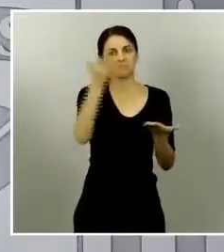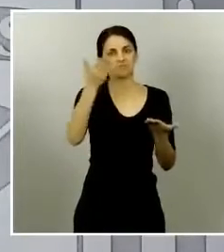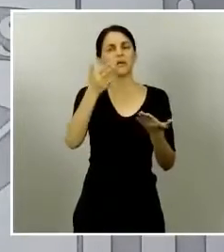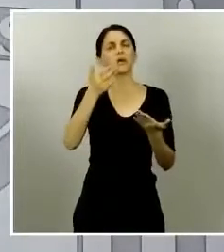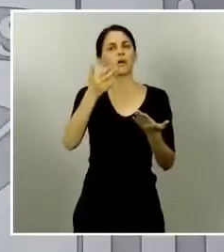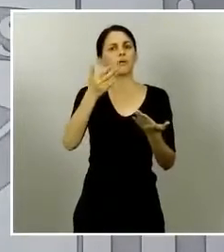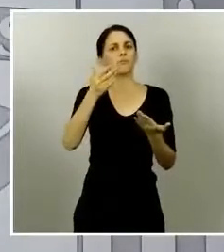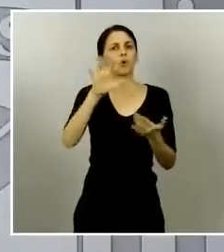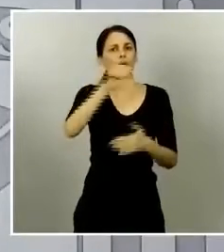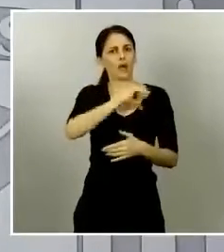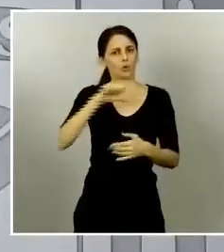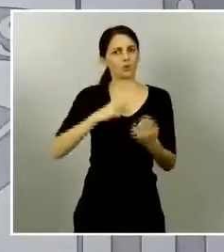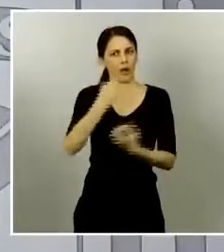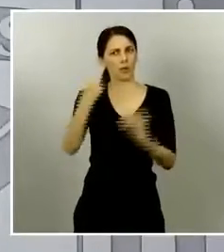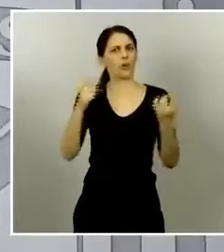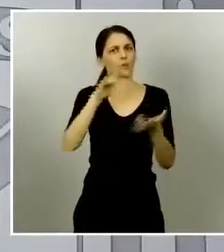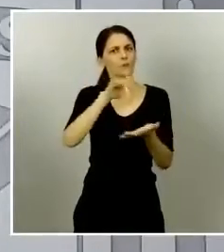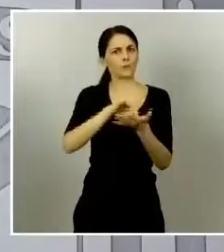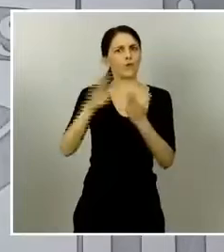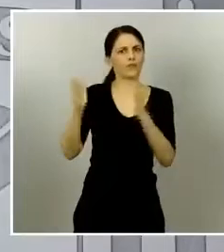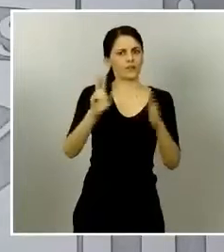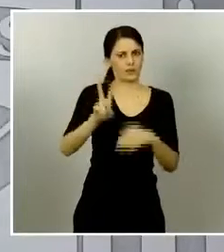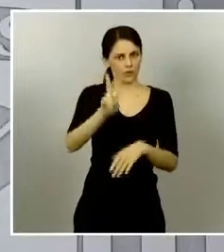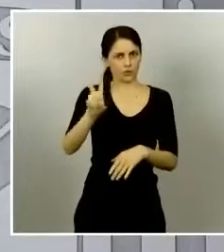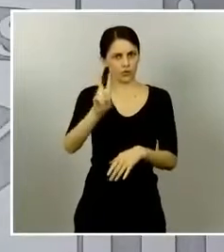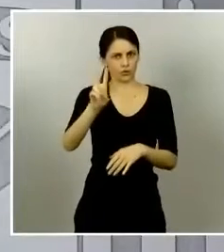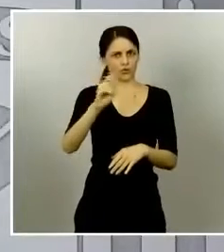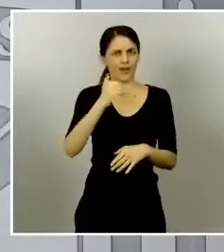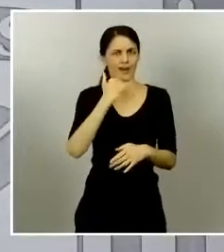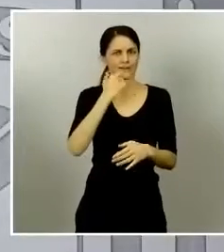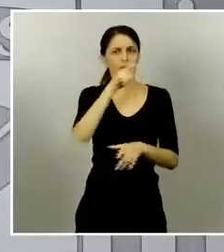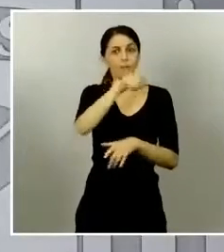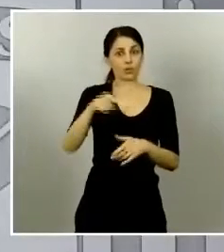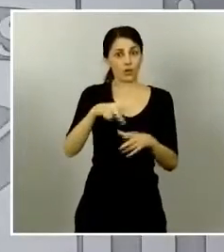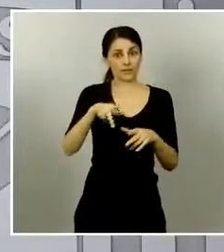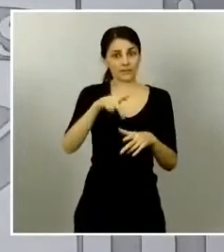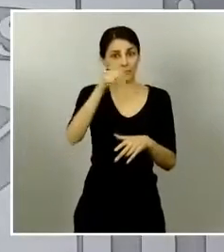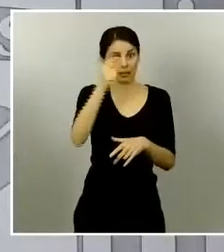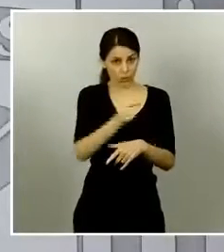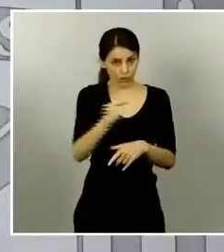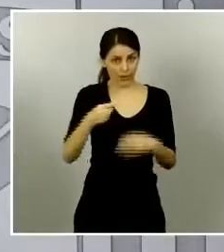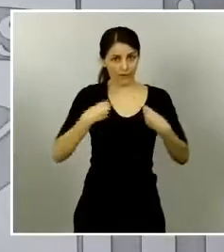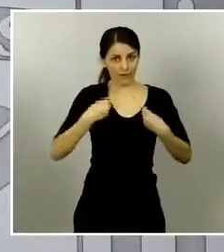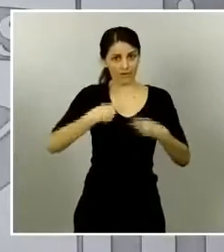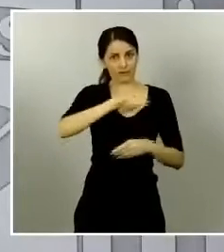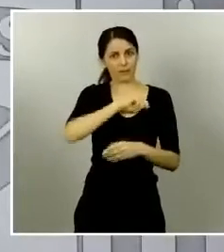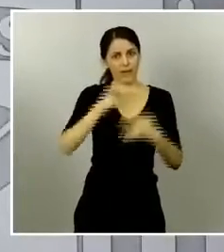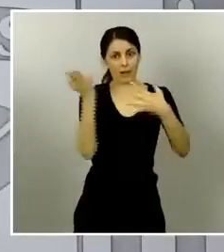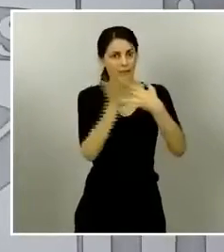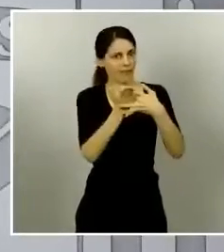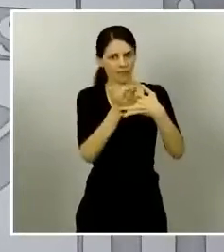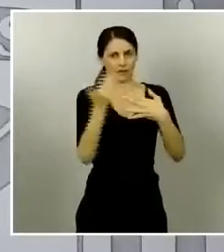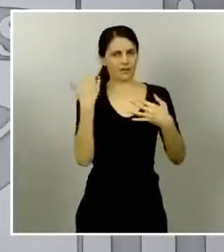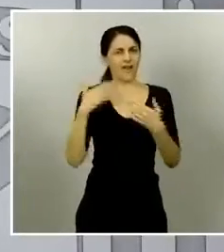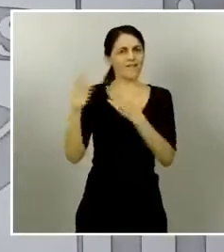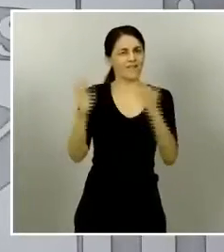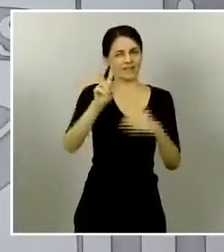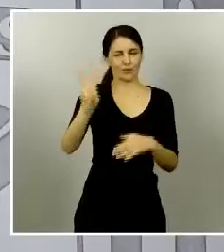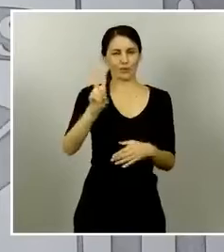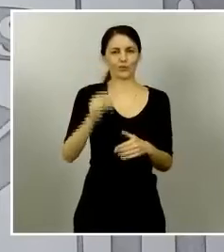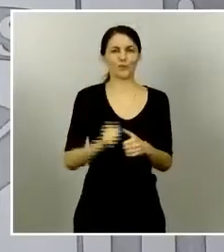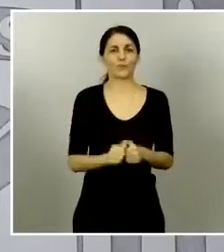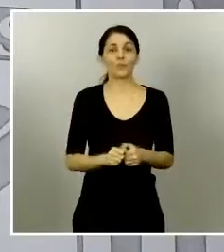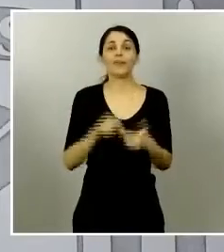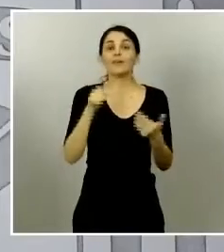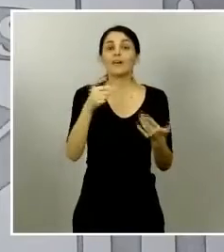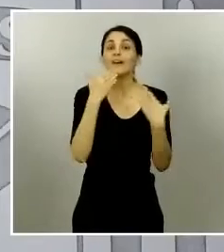muy importante, como ustedes conocen, estará ya en fase 2, casi también aproximadamente la mitad de la población.